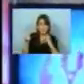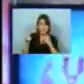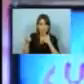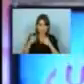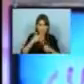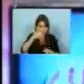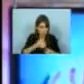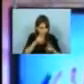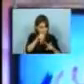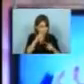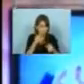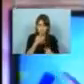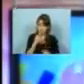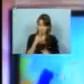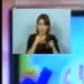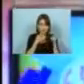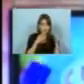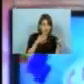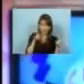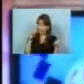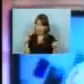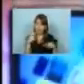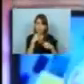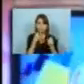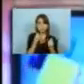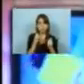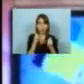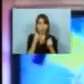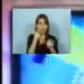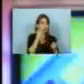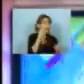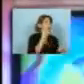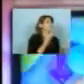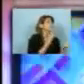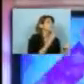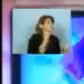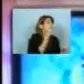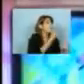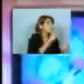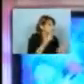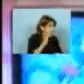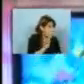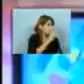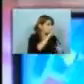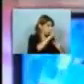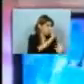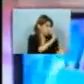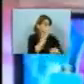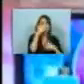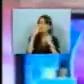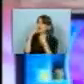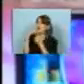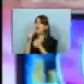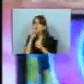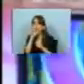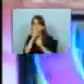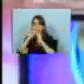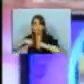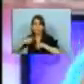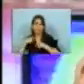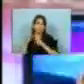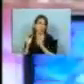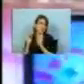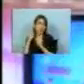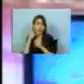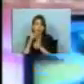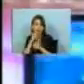es la verdad, y querés quedarte seguro con Susana, pero querés especular con Tinelli. Vamos a ver cómo termina todo esto. Pero sos un gran maleducado, Antonio, y lo lamento